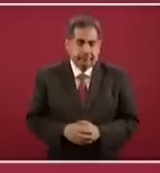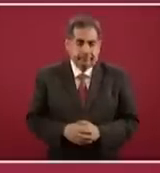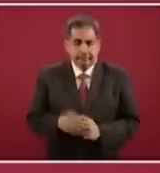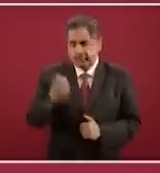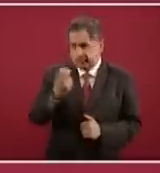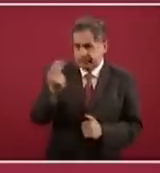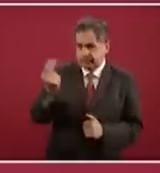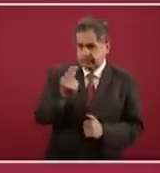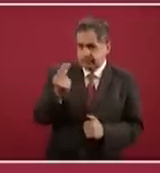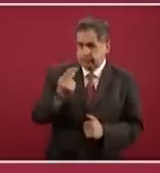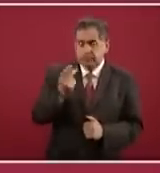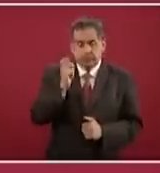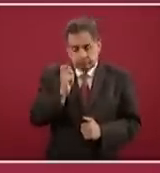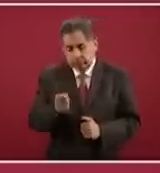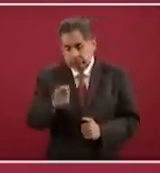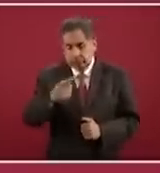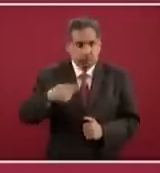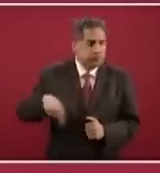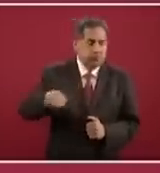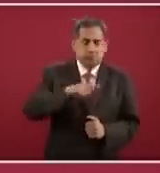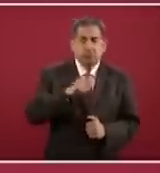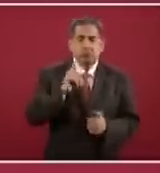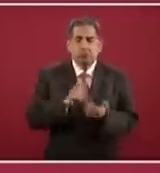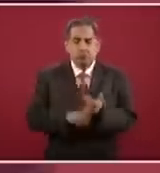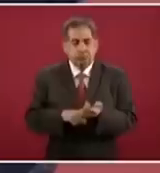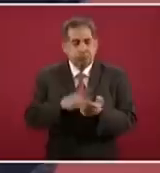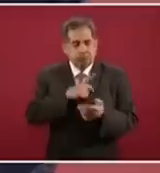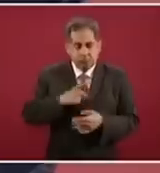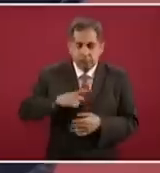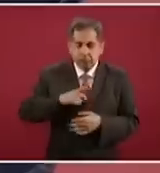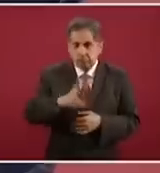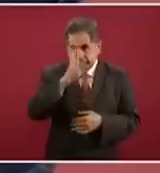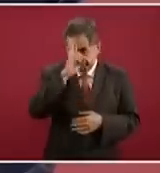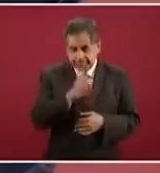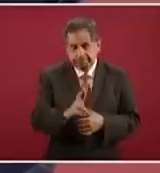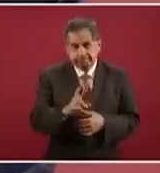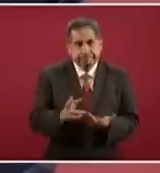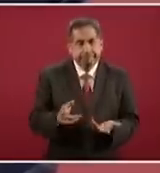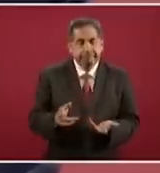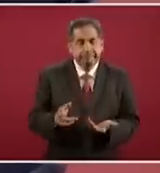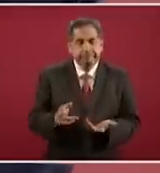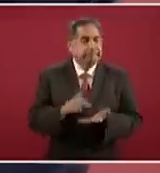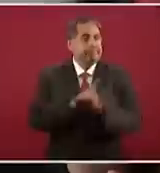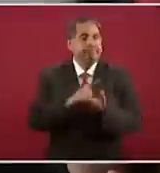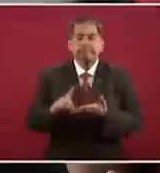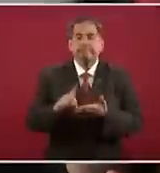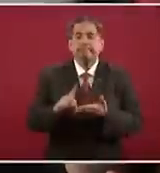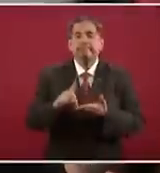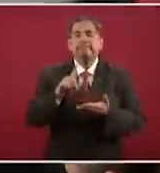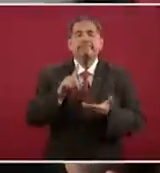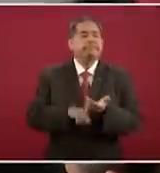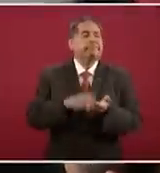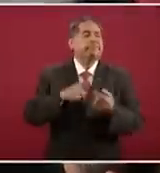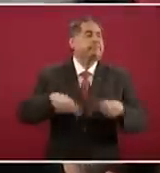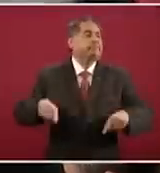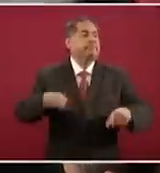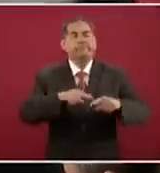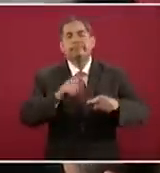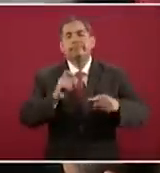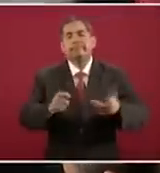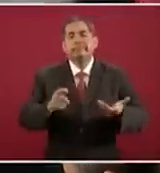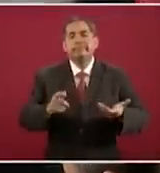y tenemos por eso que respetar los derechos de